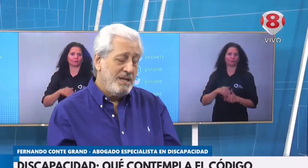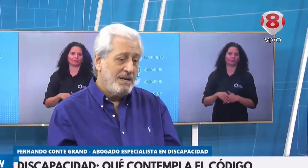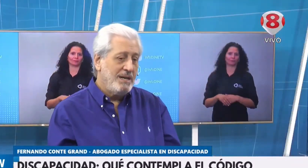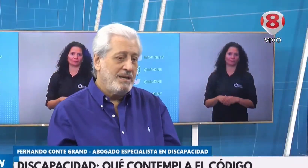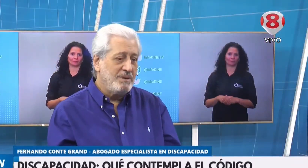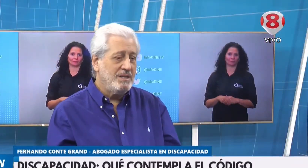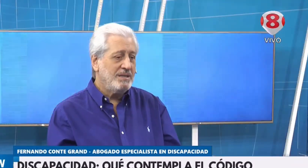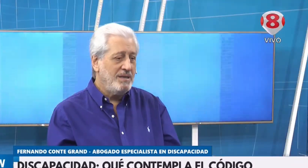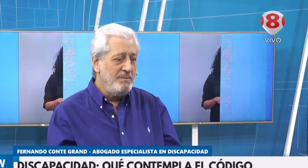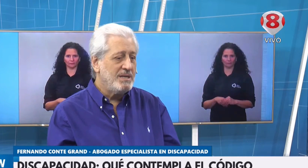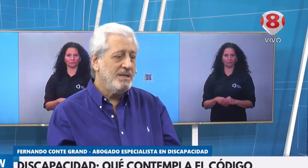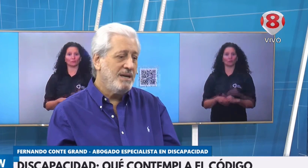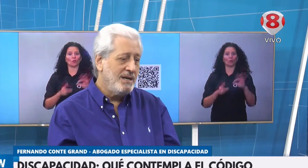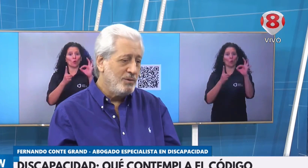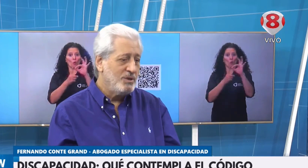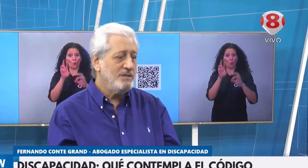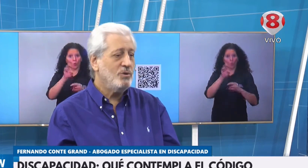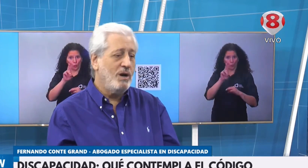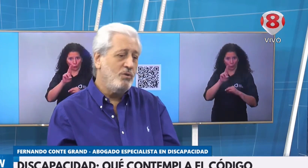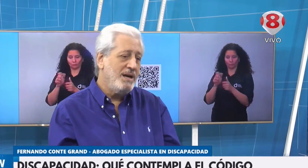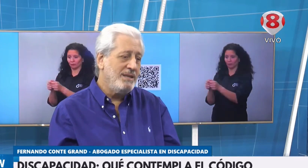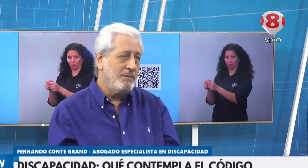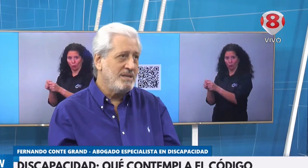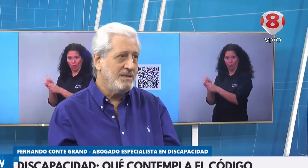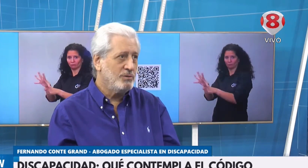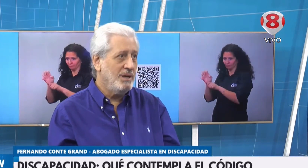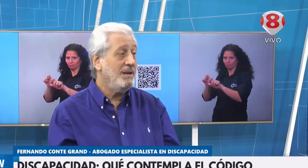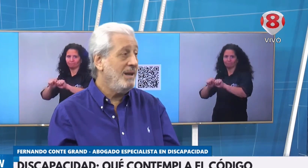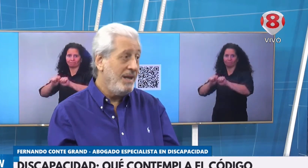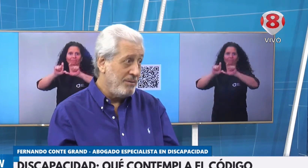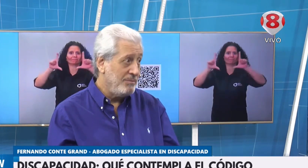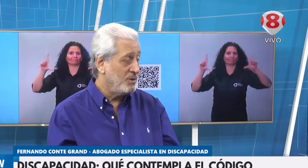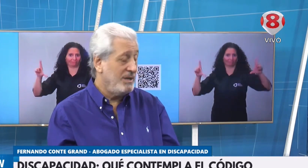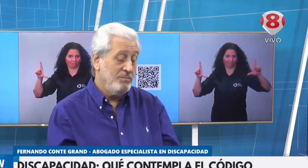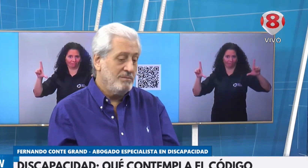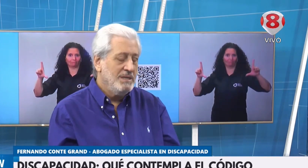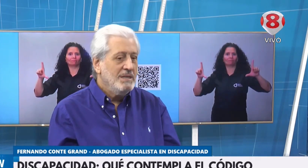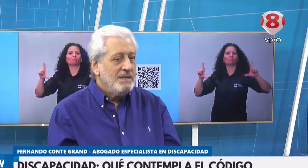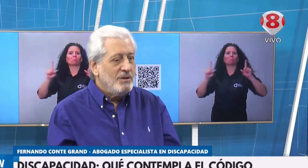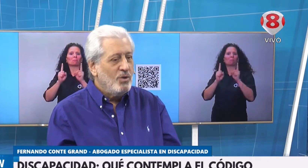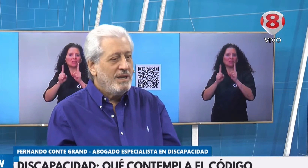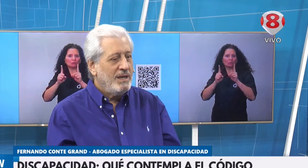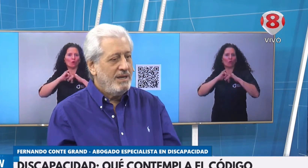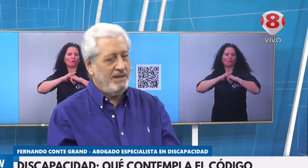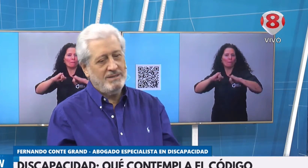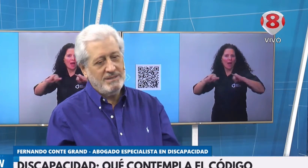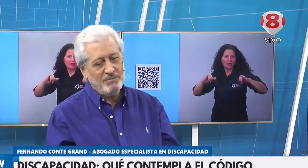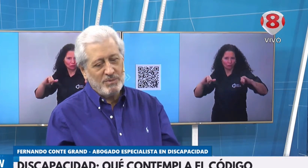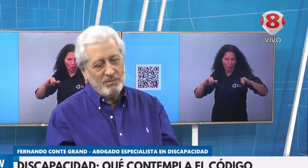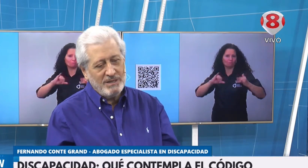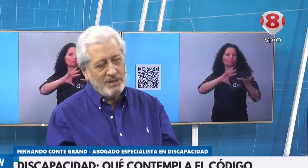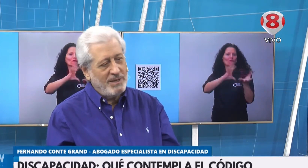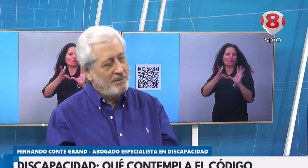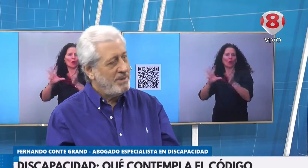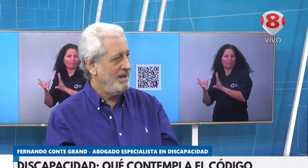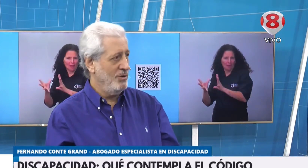que sí en la medida que la discapacidad esté limitada a lo motriz o a una discapacidad intelectual leve porque bueno no hay que si se me